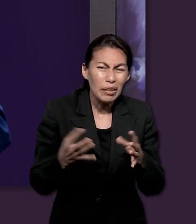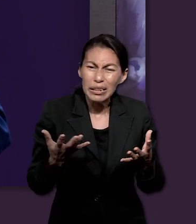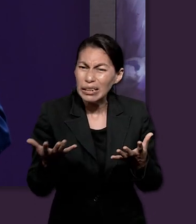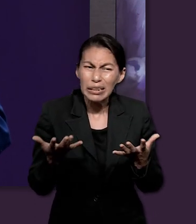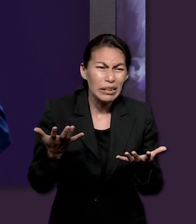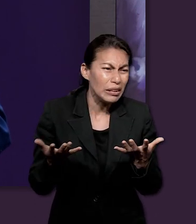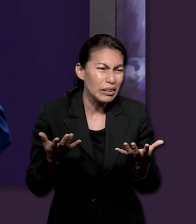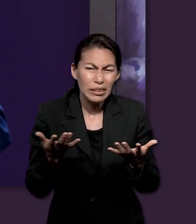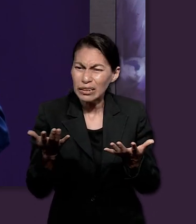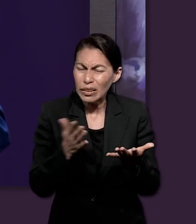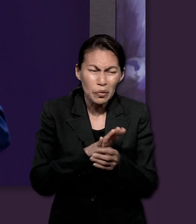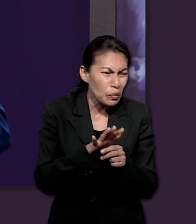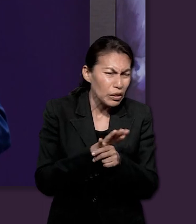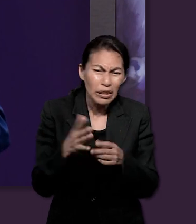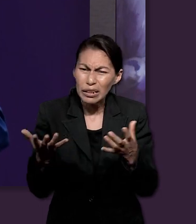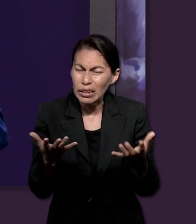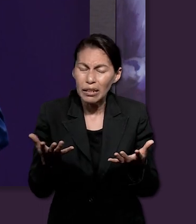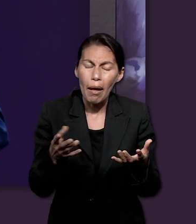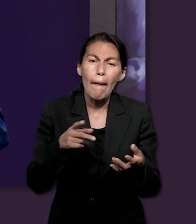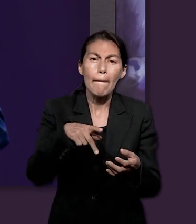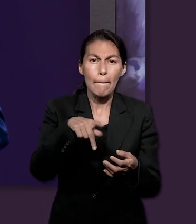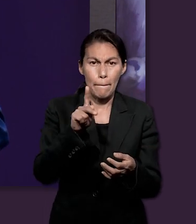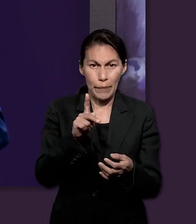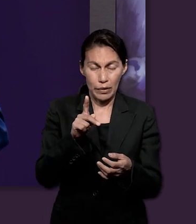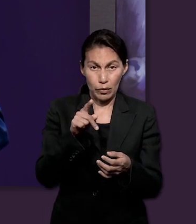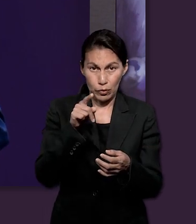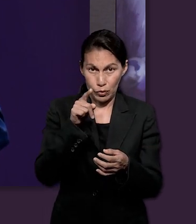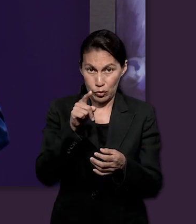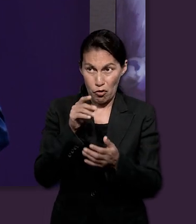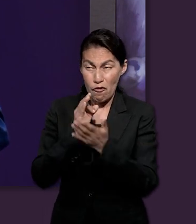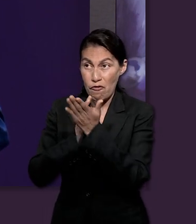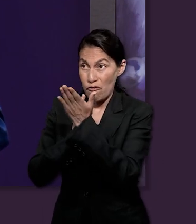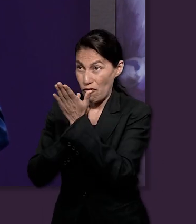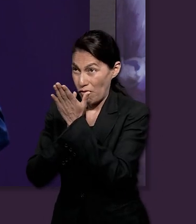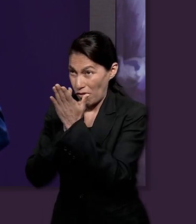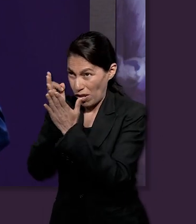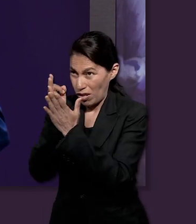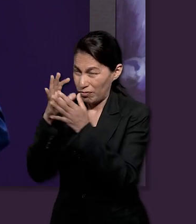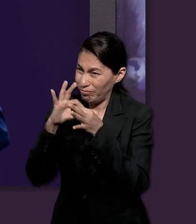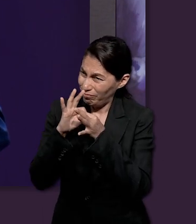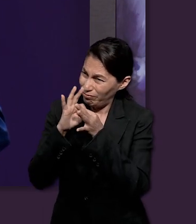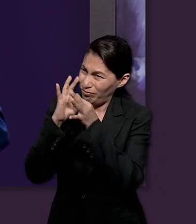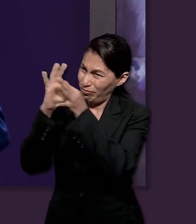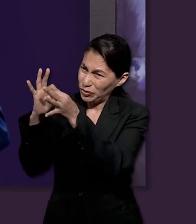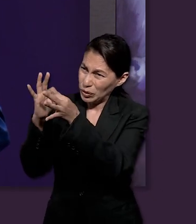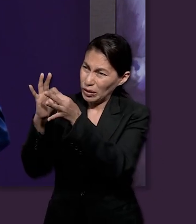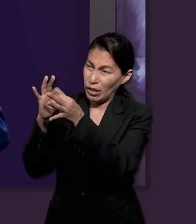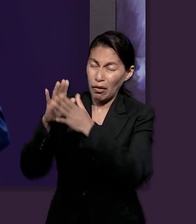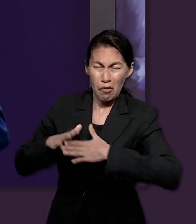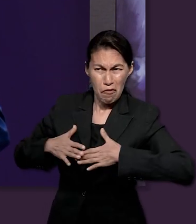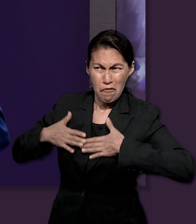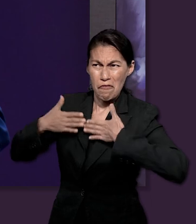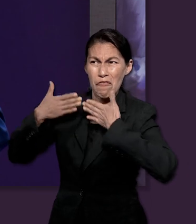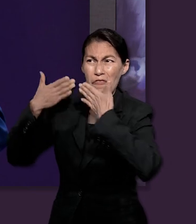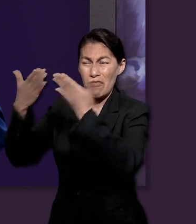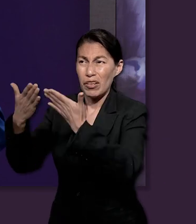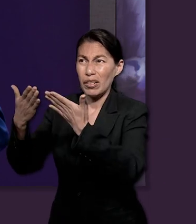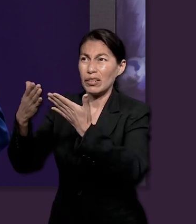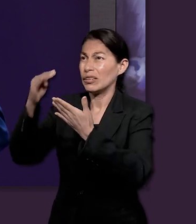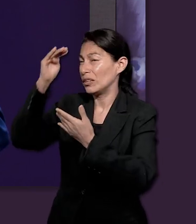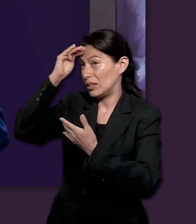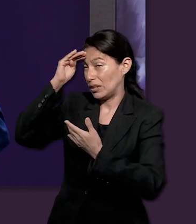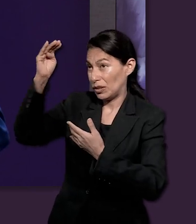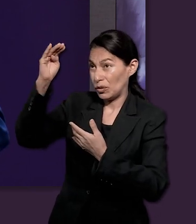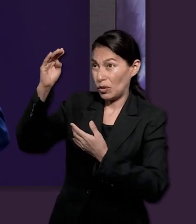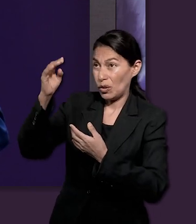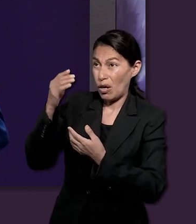momento. Pero como han comentado, si nos mantenemos firme, determinados en poder confiar en Dios,